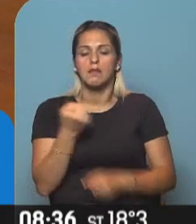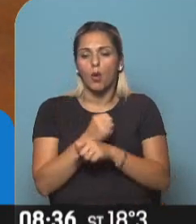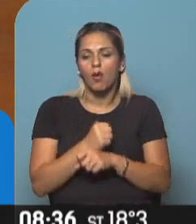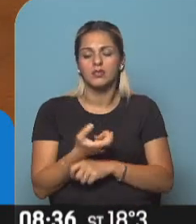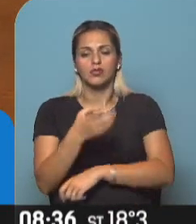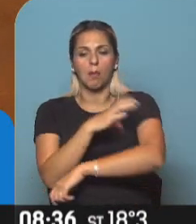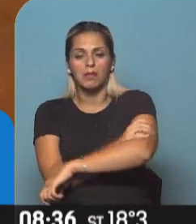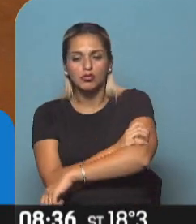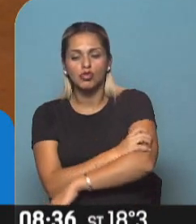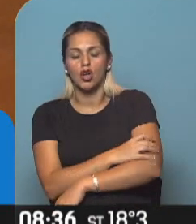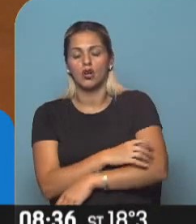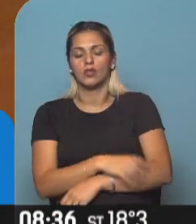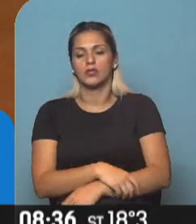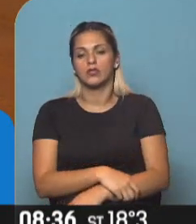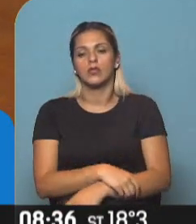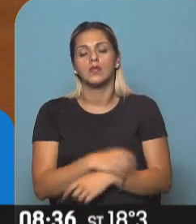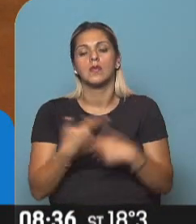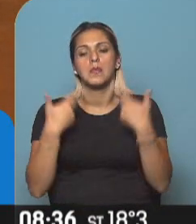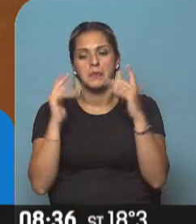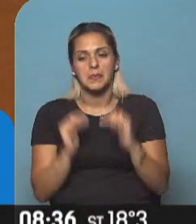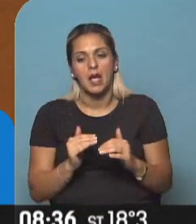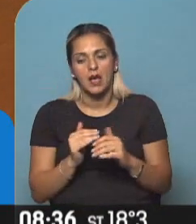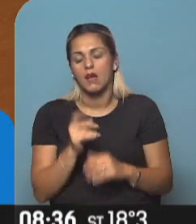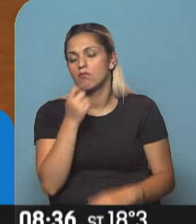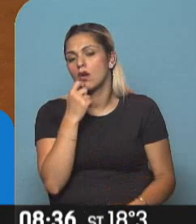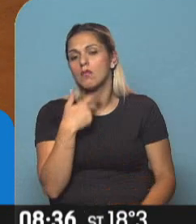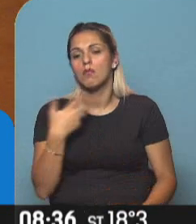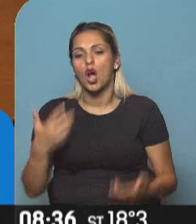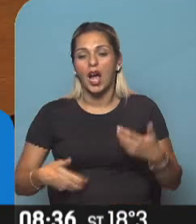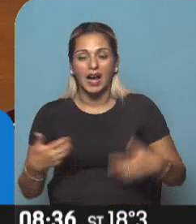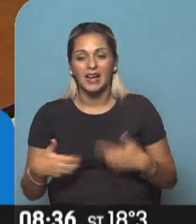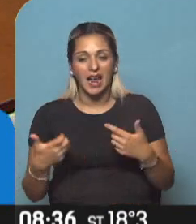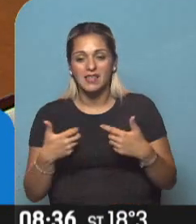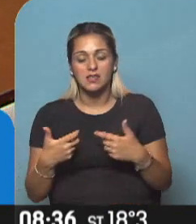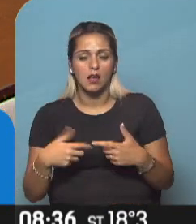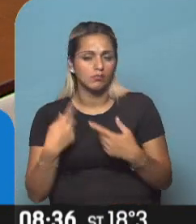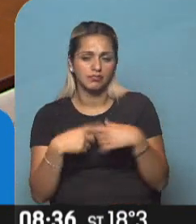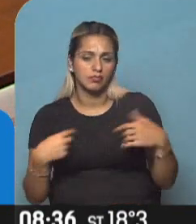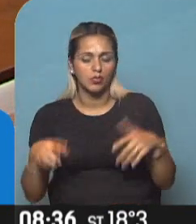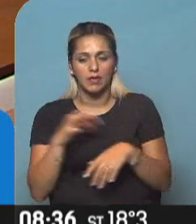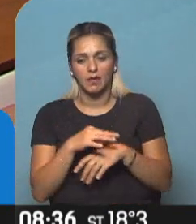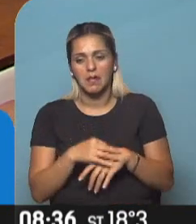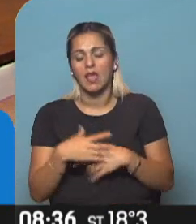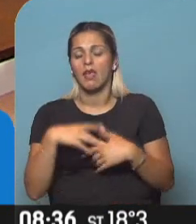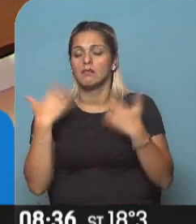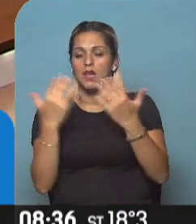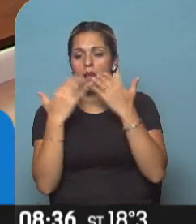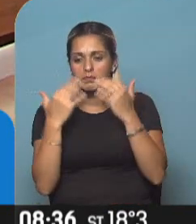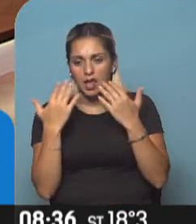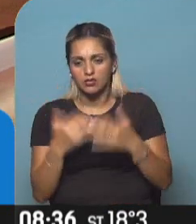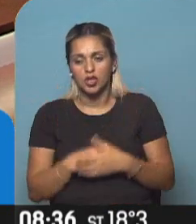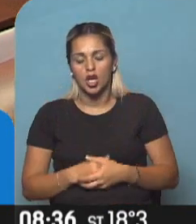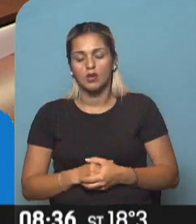arterial disminuye los riesgos cuando uno tiene la grasa acumulada de todas las enfermedades que trae eso capacidad respiratoria